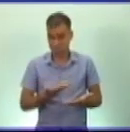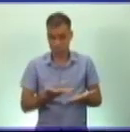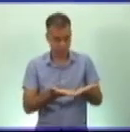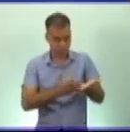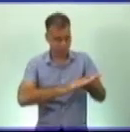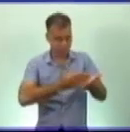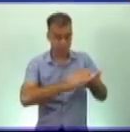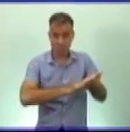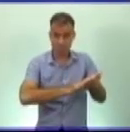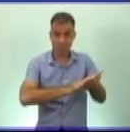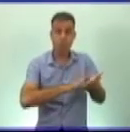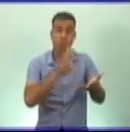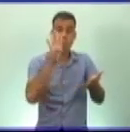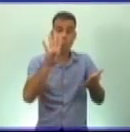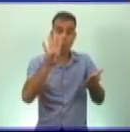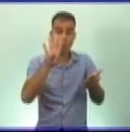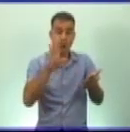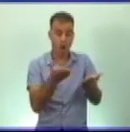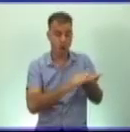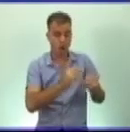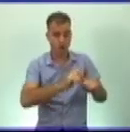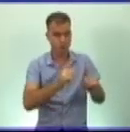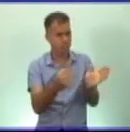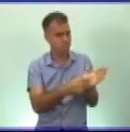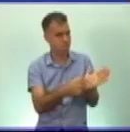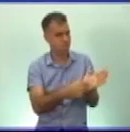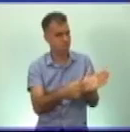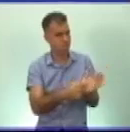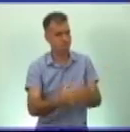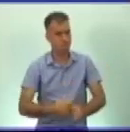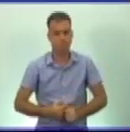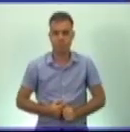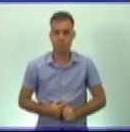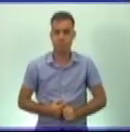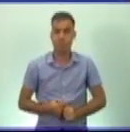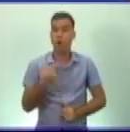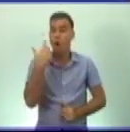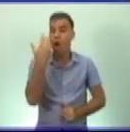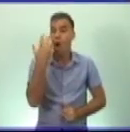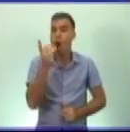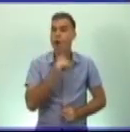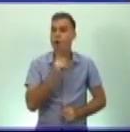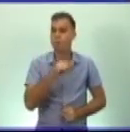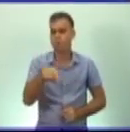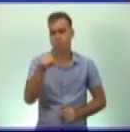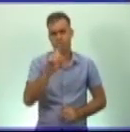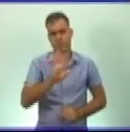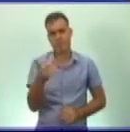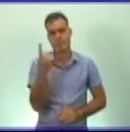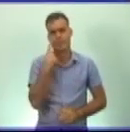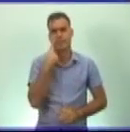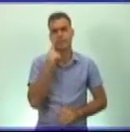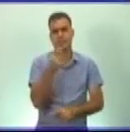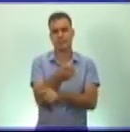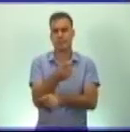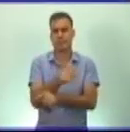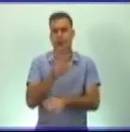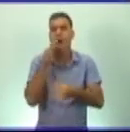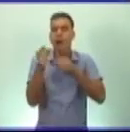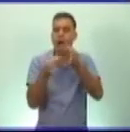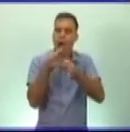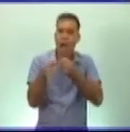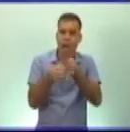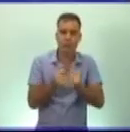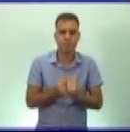del libro de texto. Y fíjense que hay una diferenciación. Las que están en color amarillo ustedes ya la conocen, solamente se las voy a comentar. En